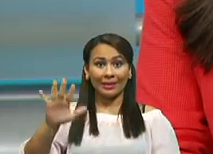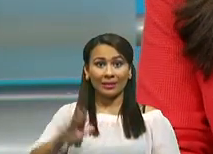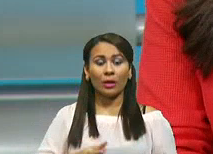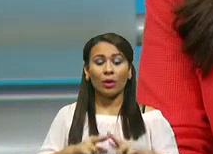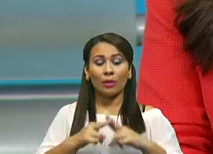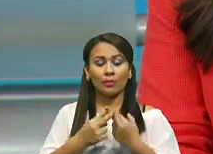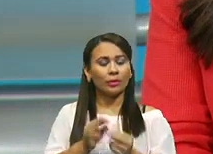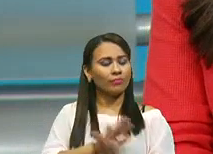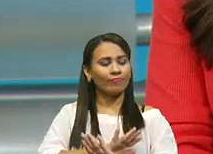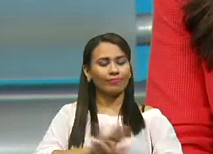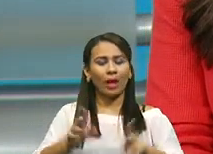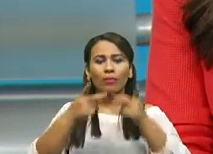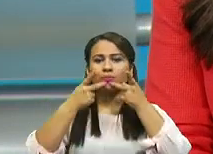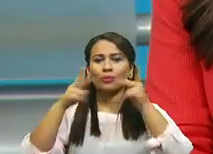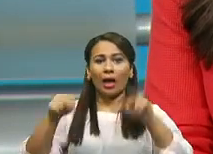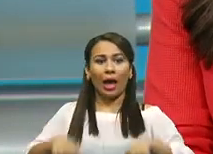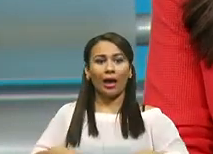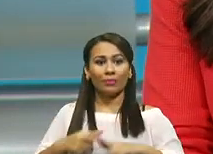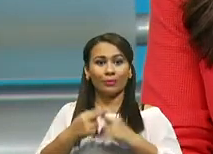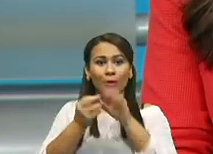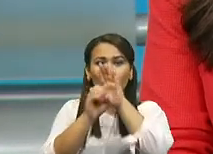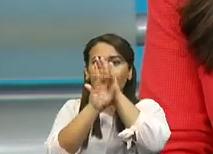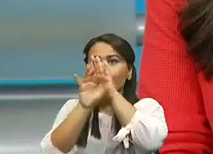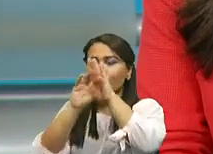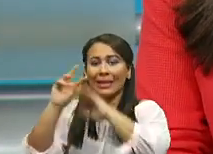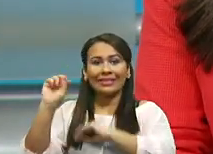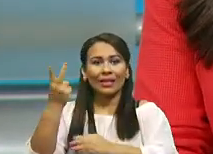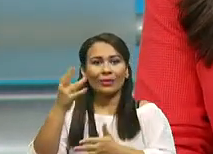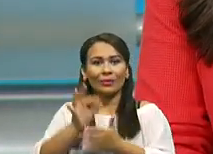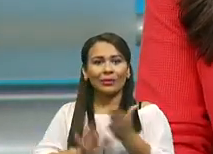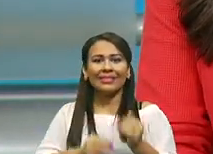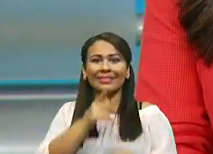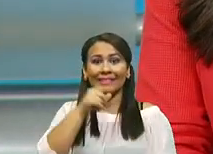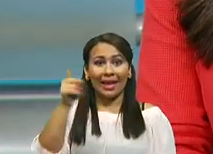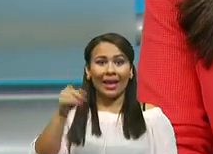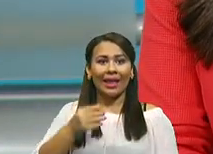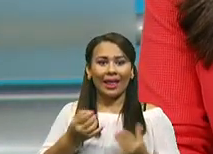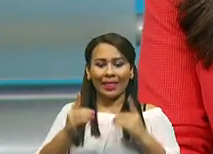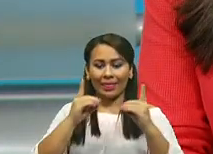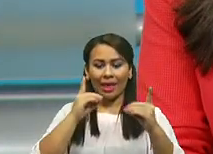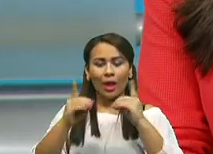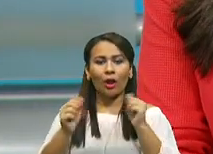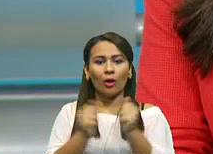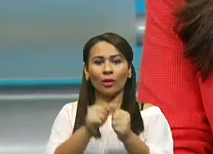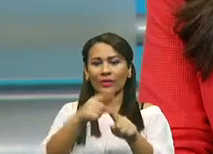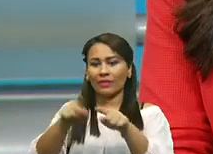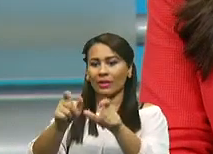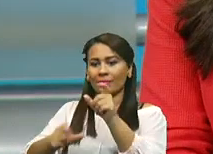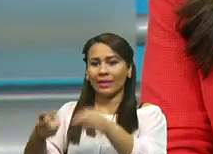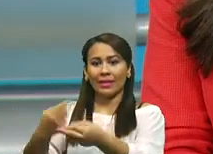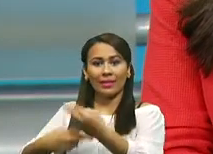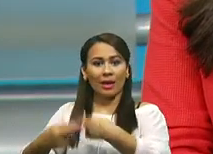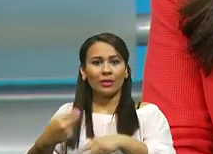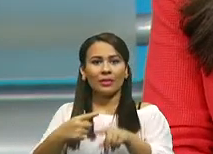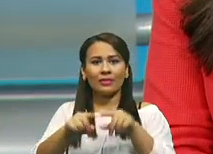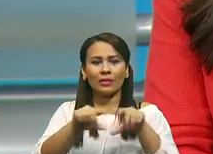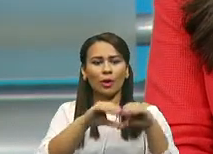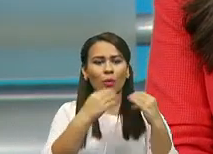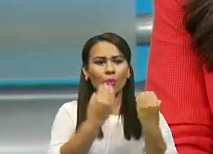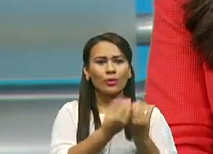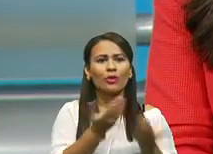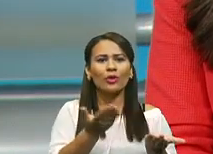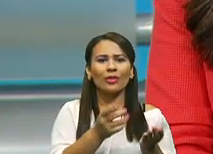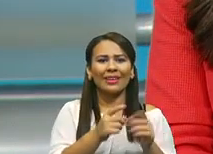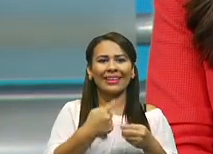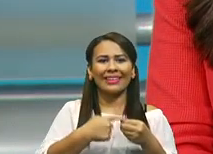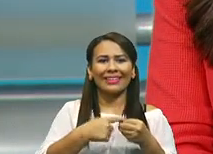inició oficialmente la campaña electoral para la segunda vuelta. El postulante mantuvo un diálogo con comerciantes y moradores del sector del Comité del Pueblo en